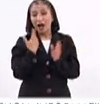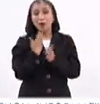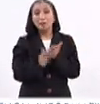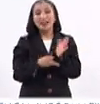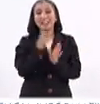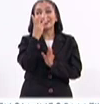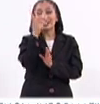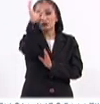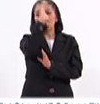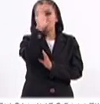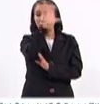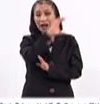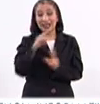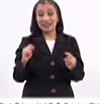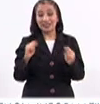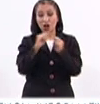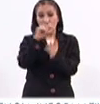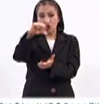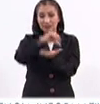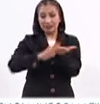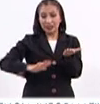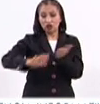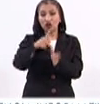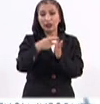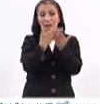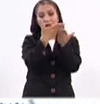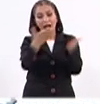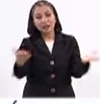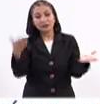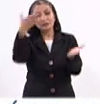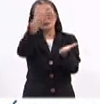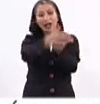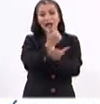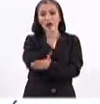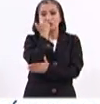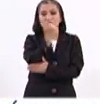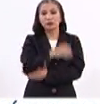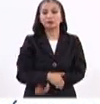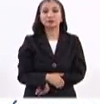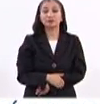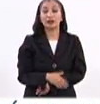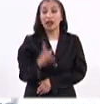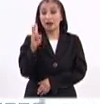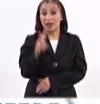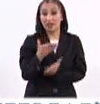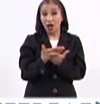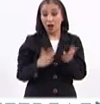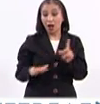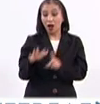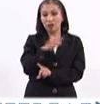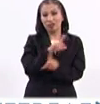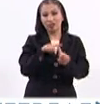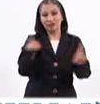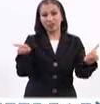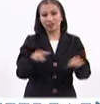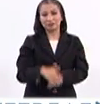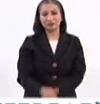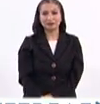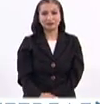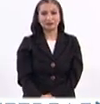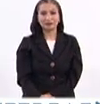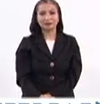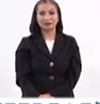Tres Culturas en el corazón de Tlatelolco vuelve a abrir sus brazos a los estudiantes. La realidad y el contexto son